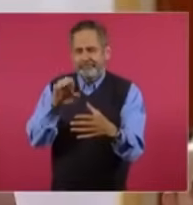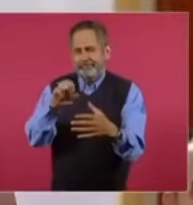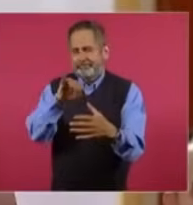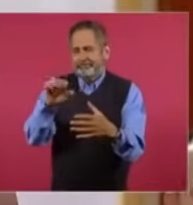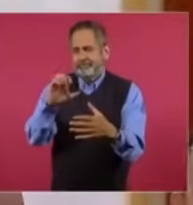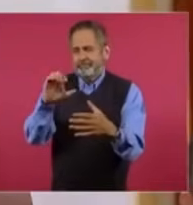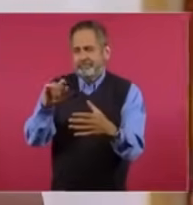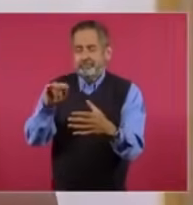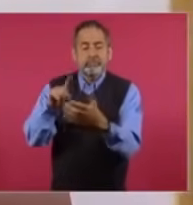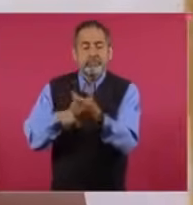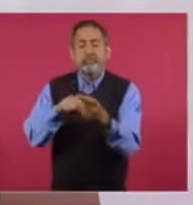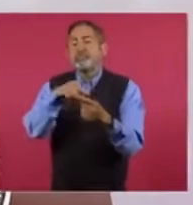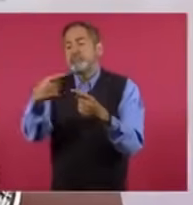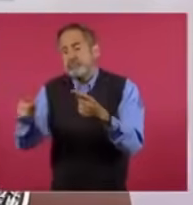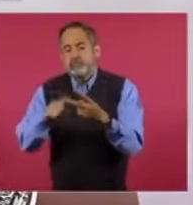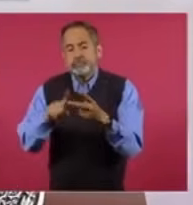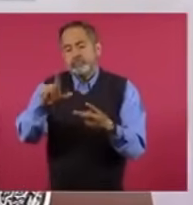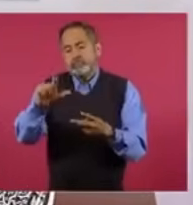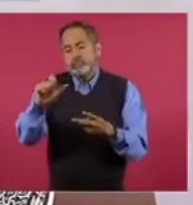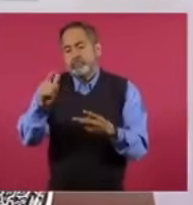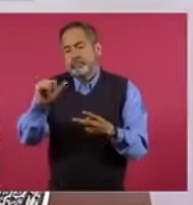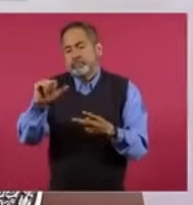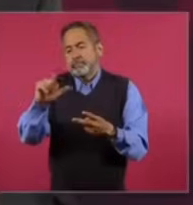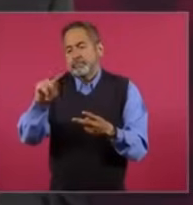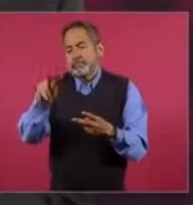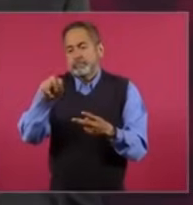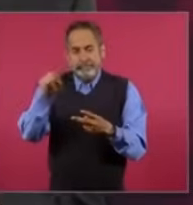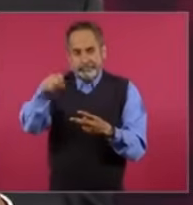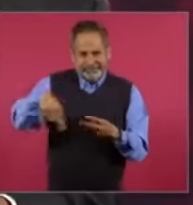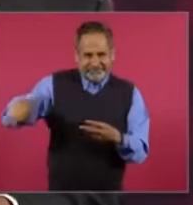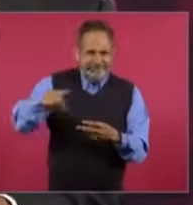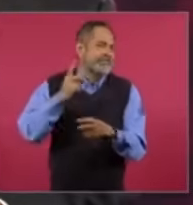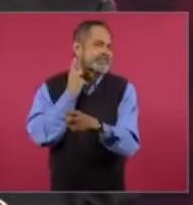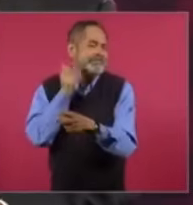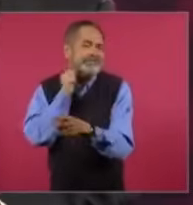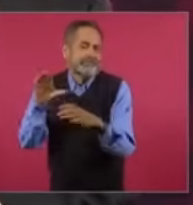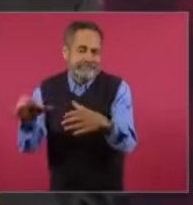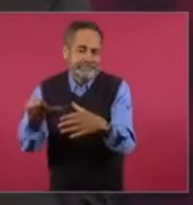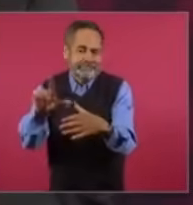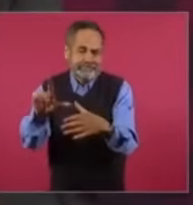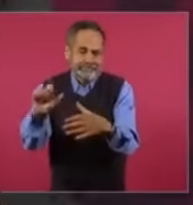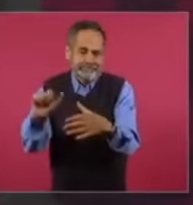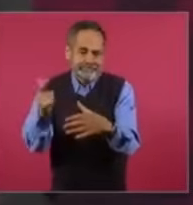¿Saben cómo era antes en el poder legislativo? Porque se olvida.